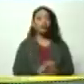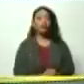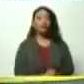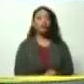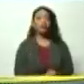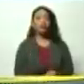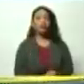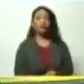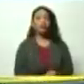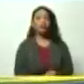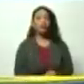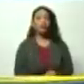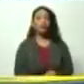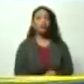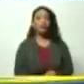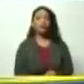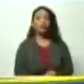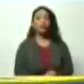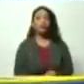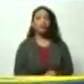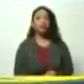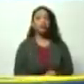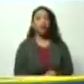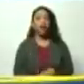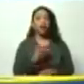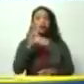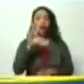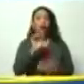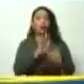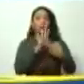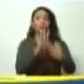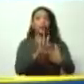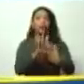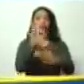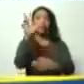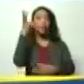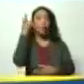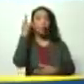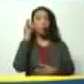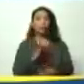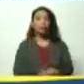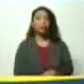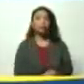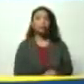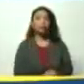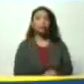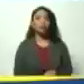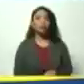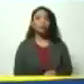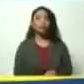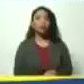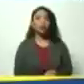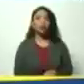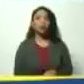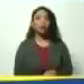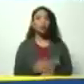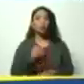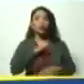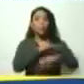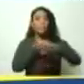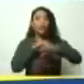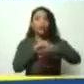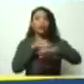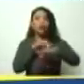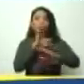nuestras tres representantes fueron tres mujeres nuestra ministra